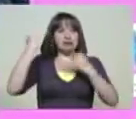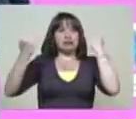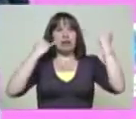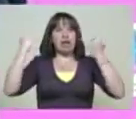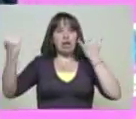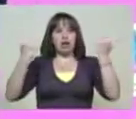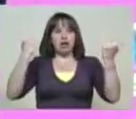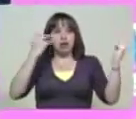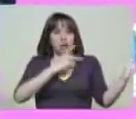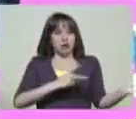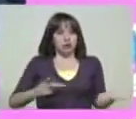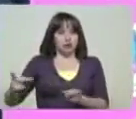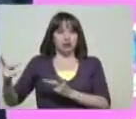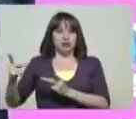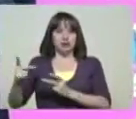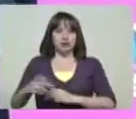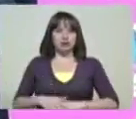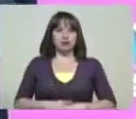bienvenidas